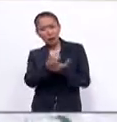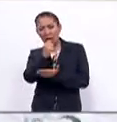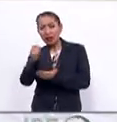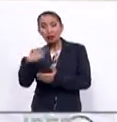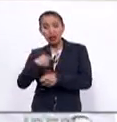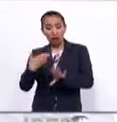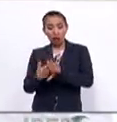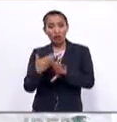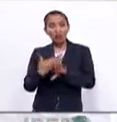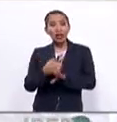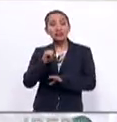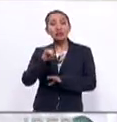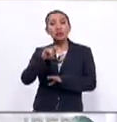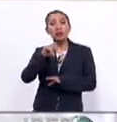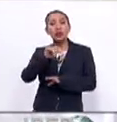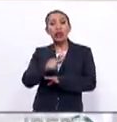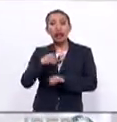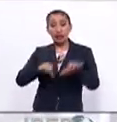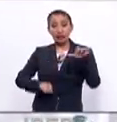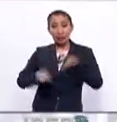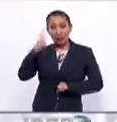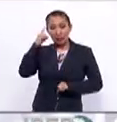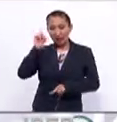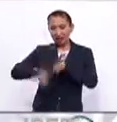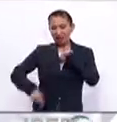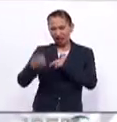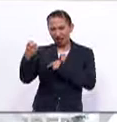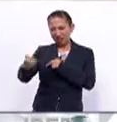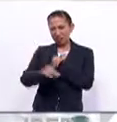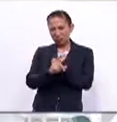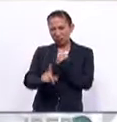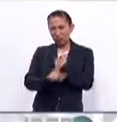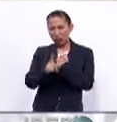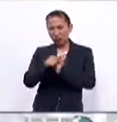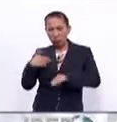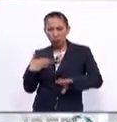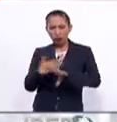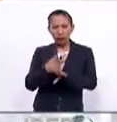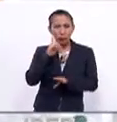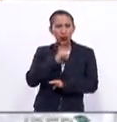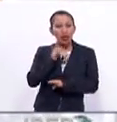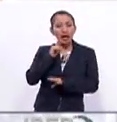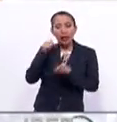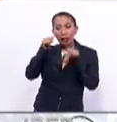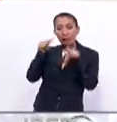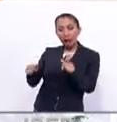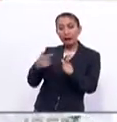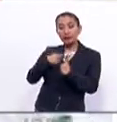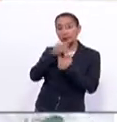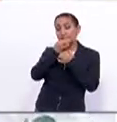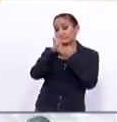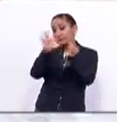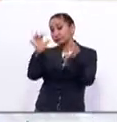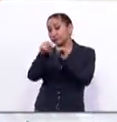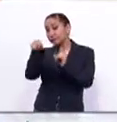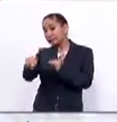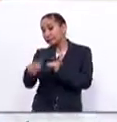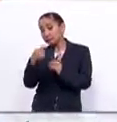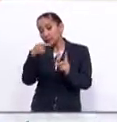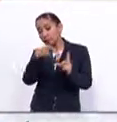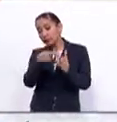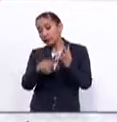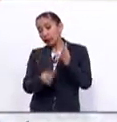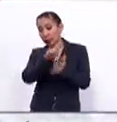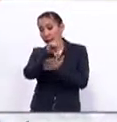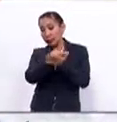de la violencia simbólica. Las acciones para contrarrestar este tipo de violencia se enfocan en la concientización y son